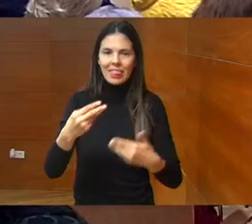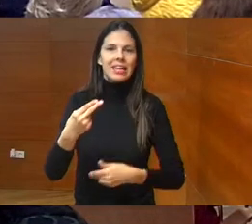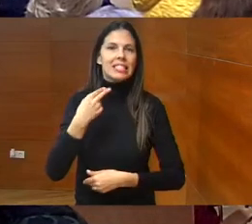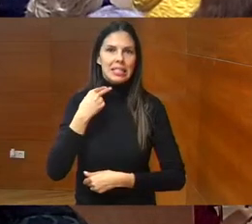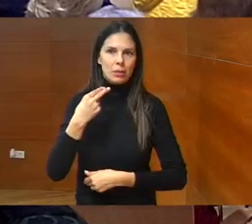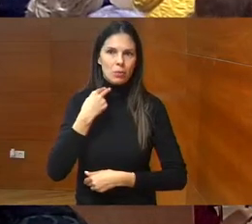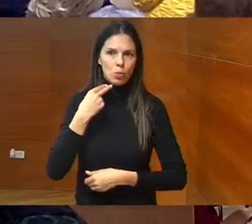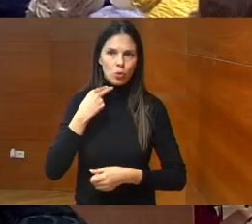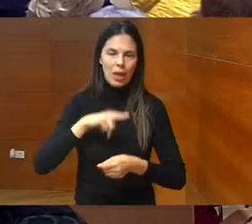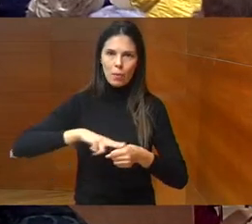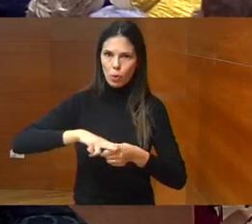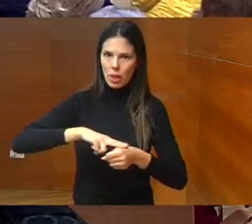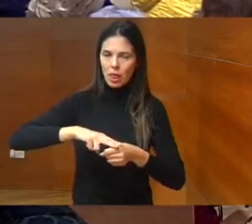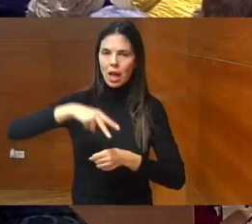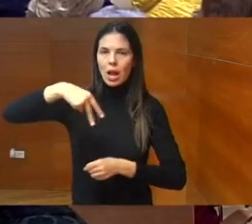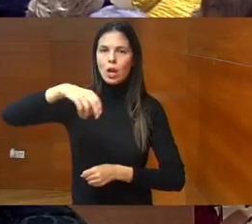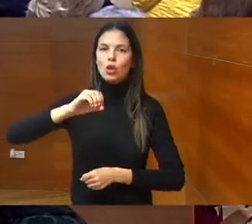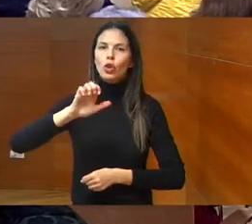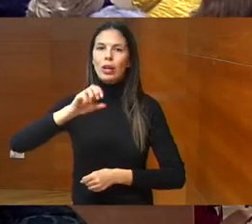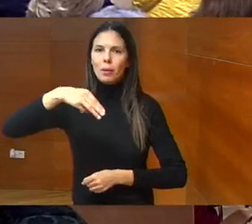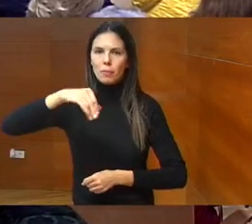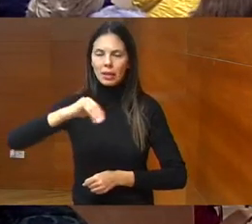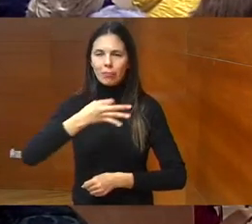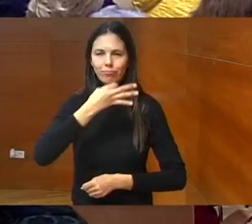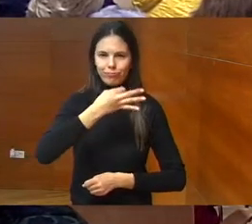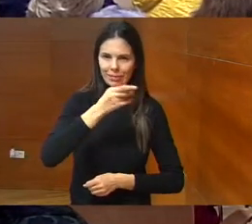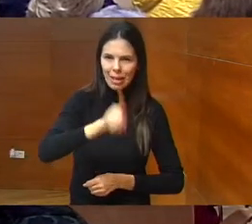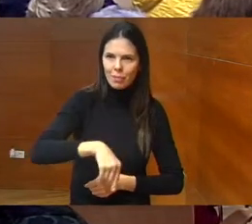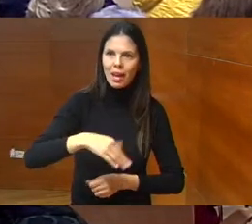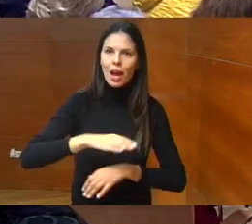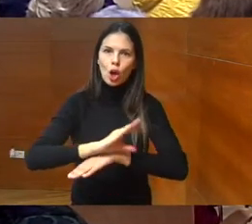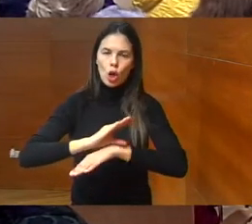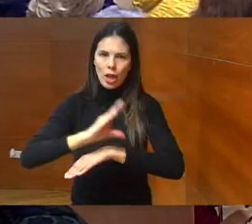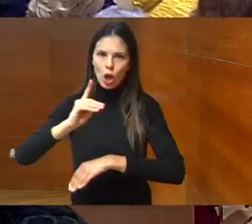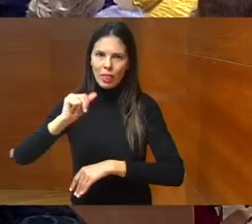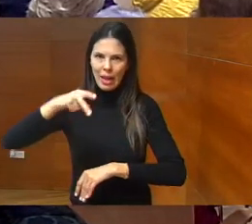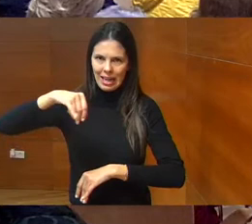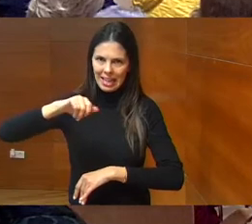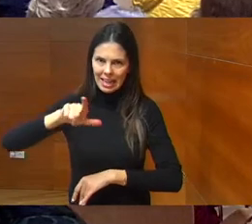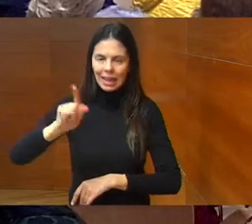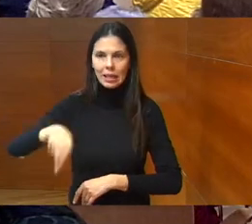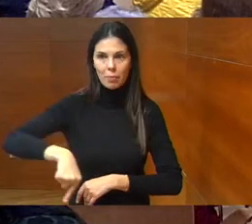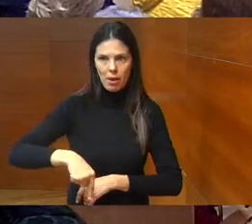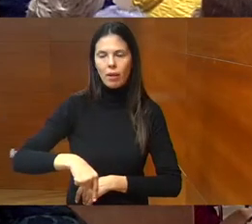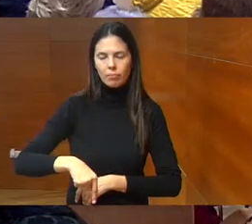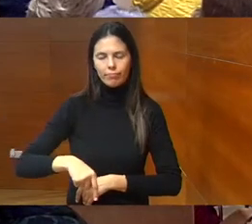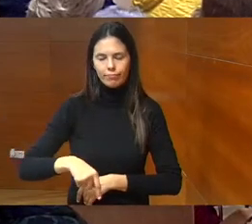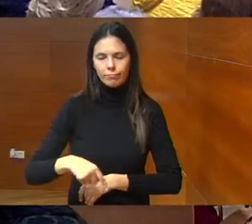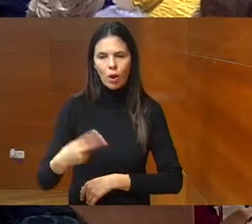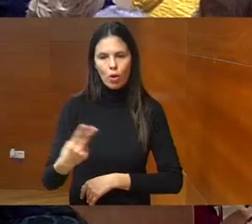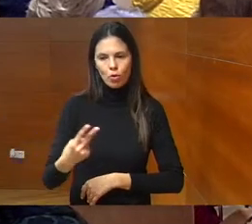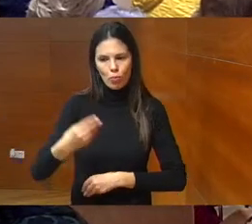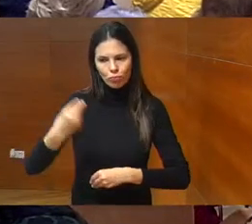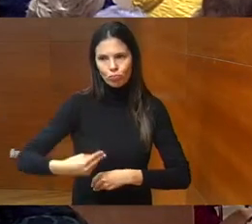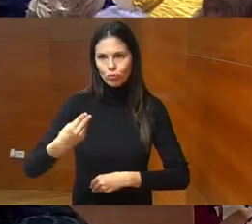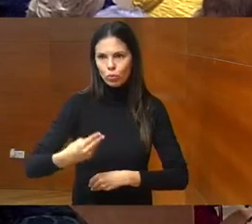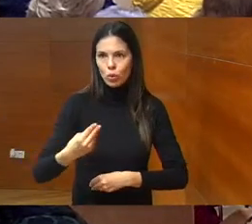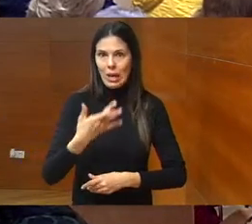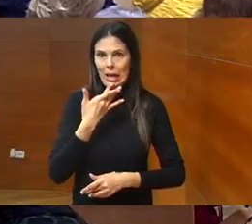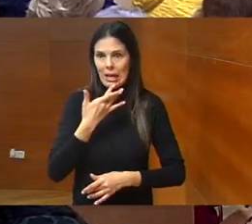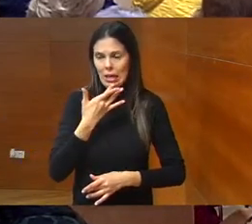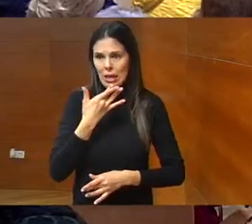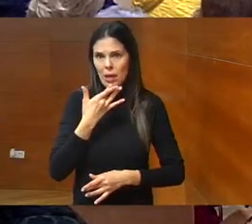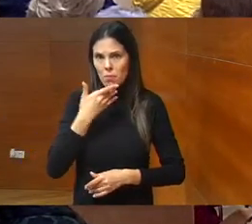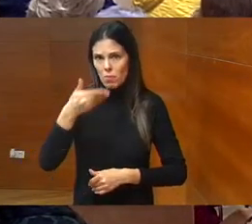provincial Noemí por las nuevas palabras también un concierro Daniel efectivamente un proyecto importante aquí